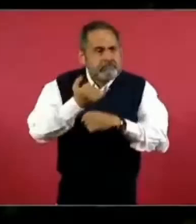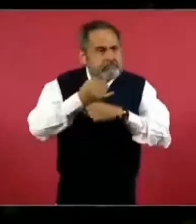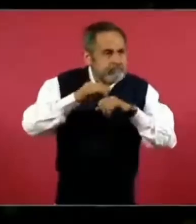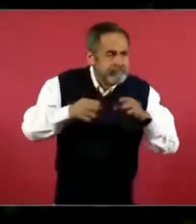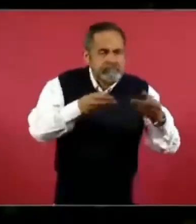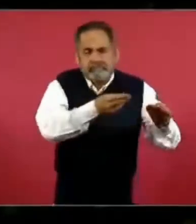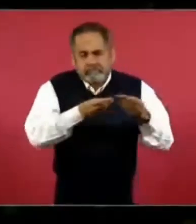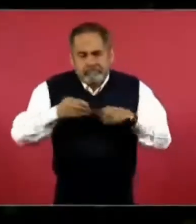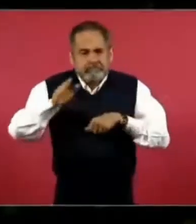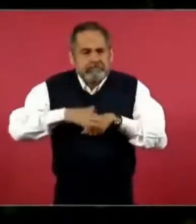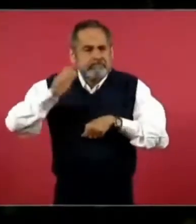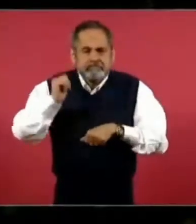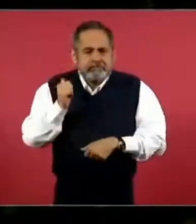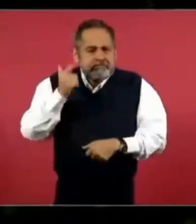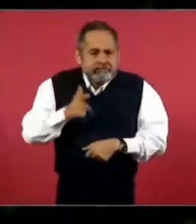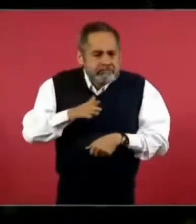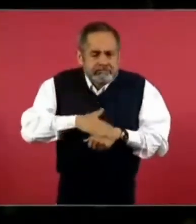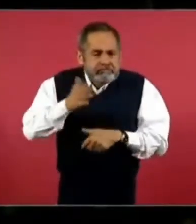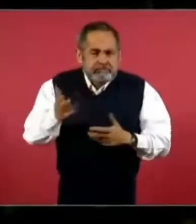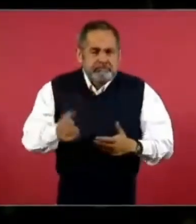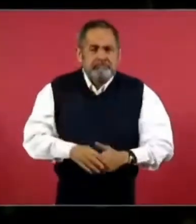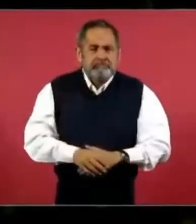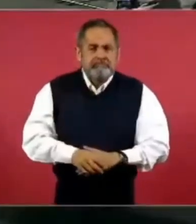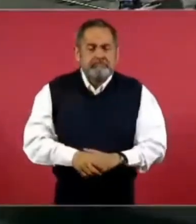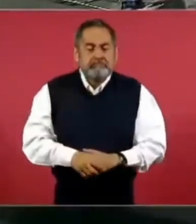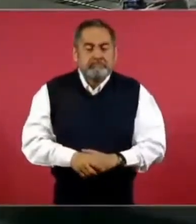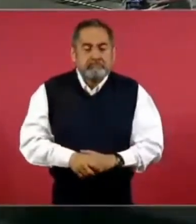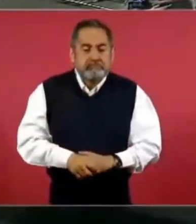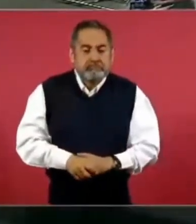si hay más información al respecto. No,